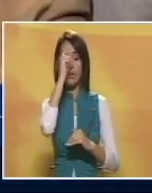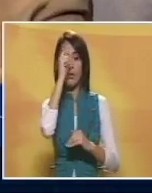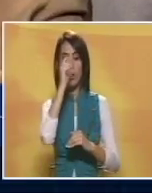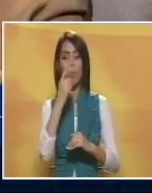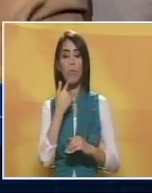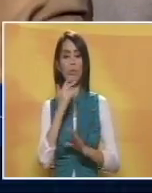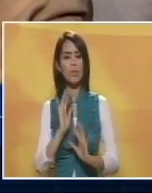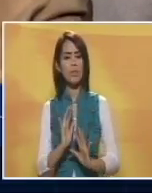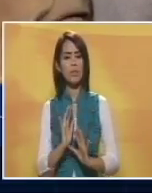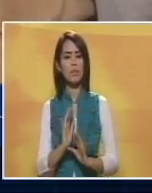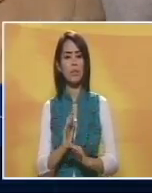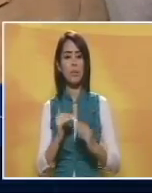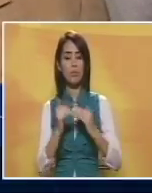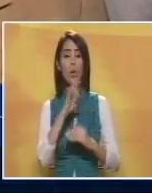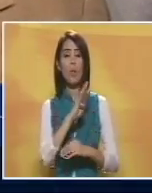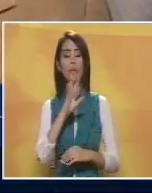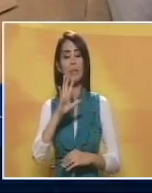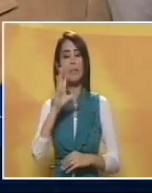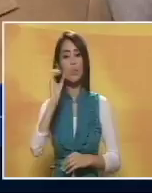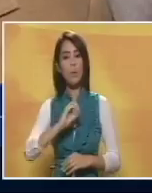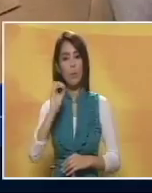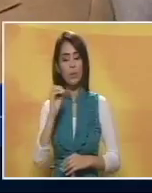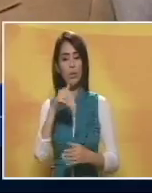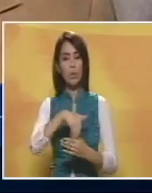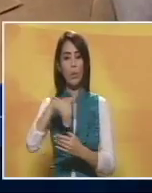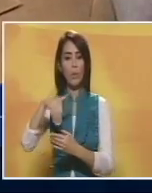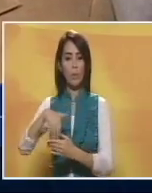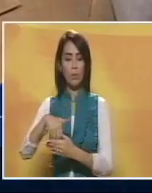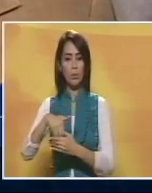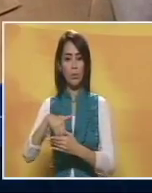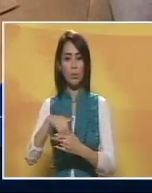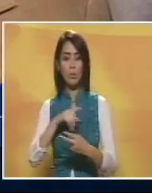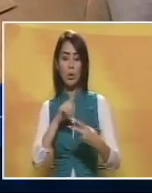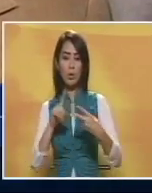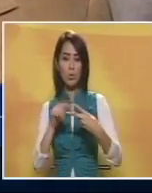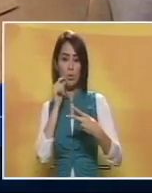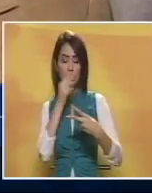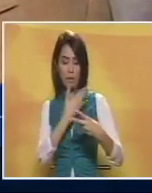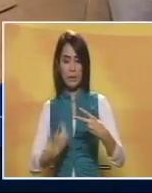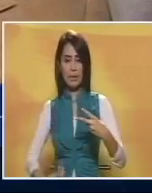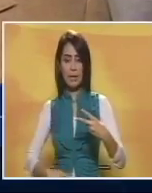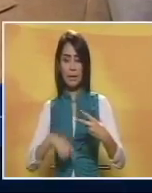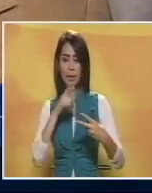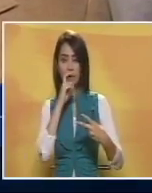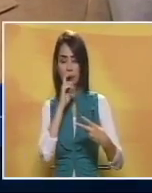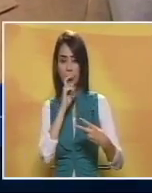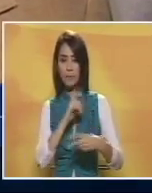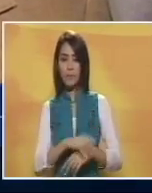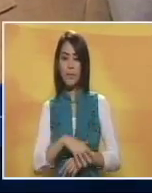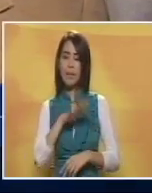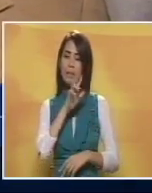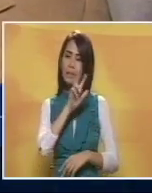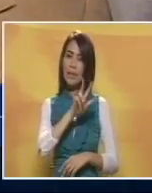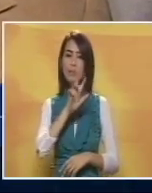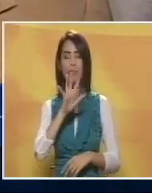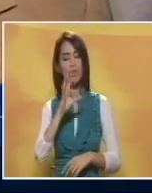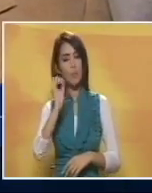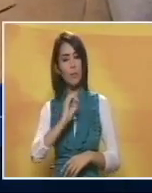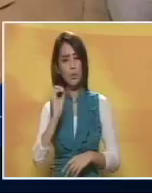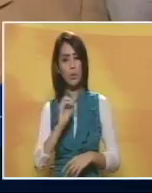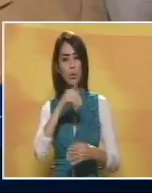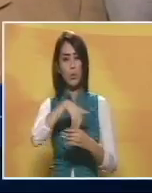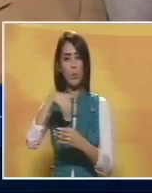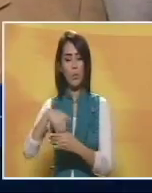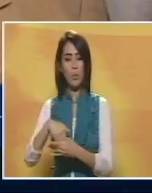dispuestos, Falcón saca 45% de los votos, el señor Maduro saca el 35% de los